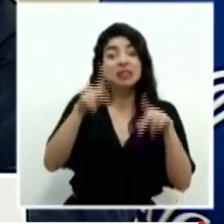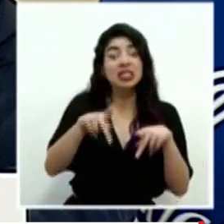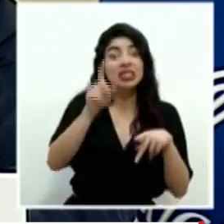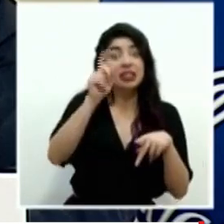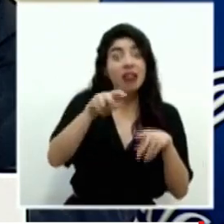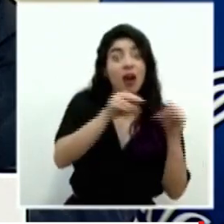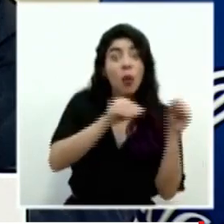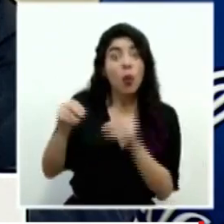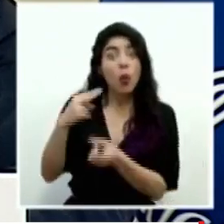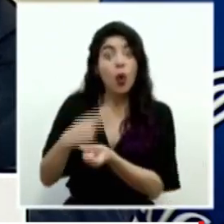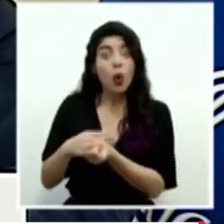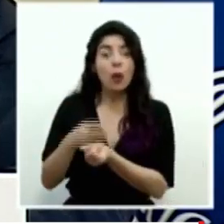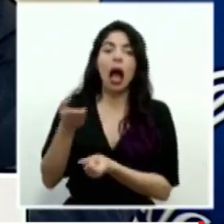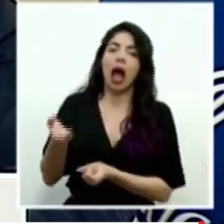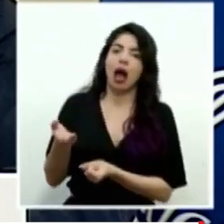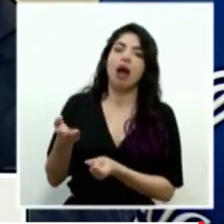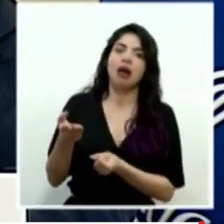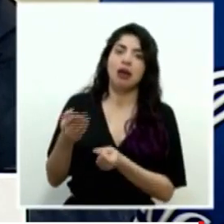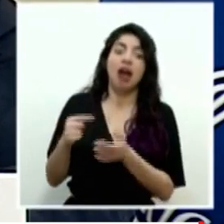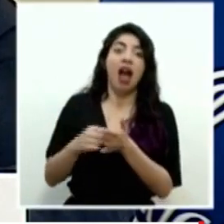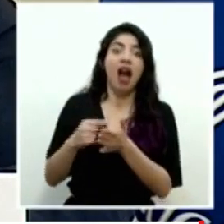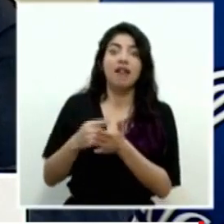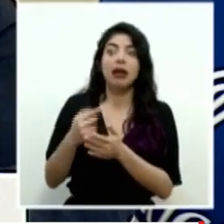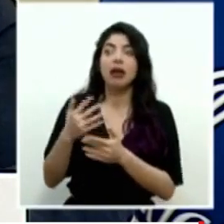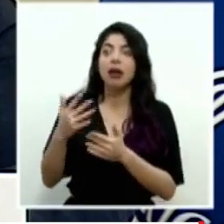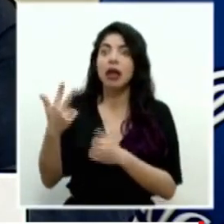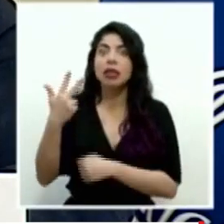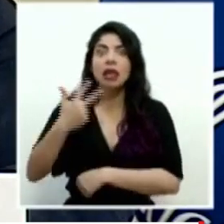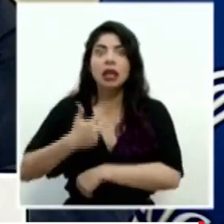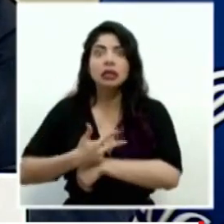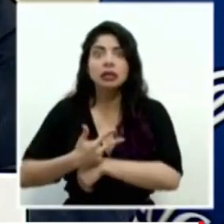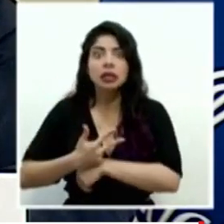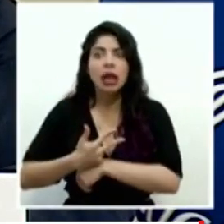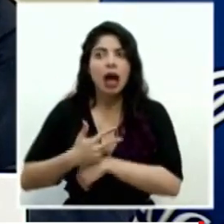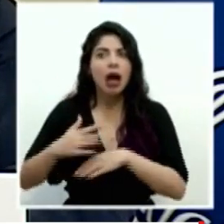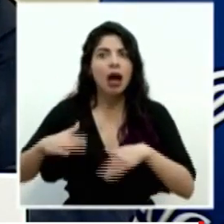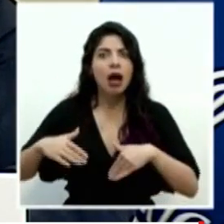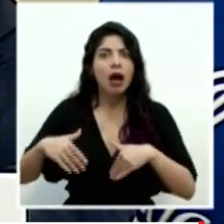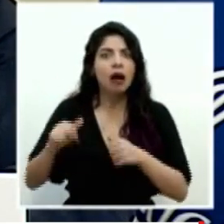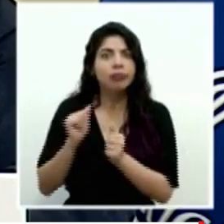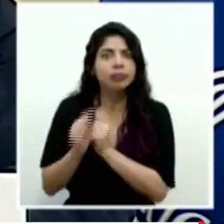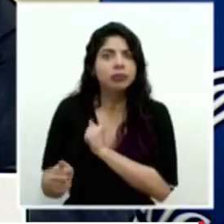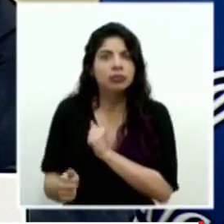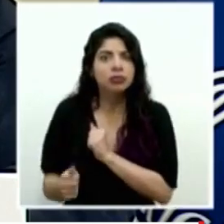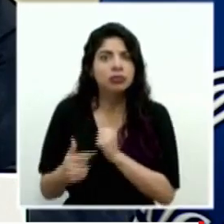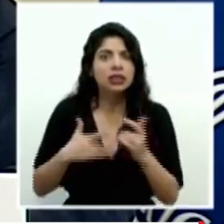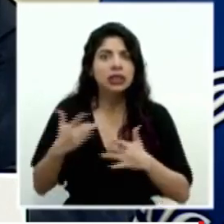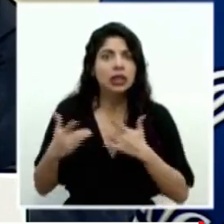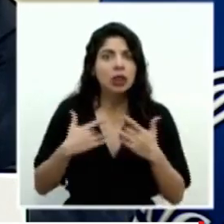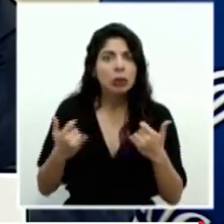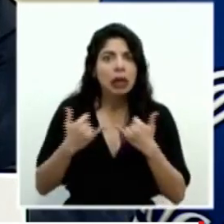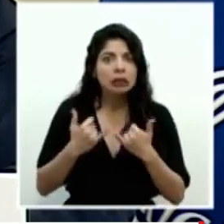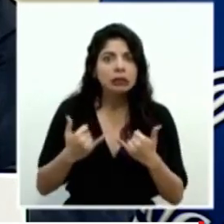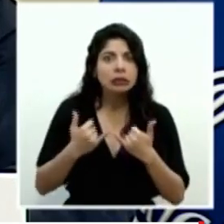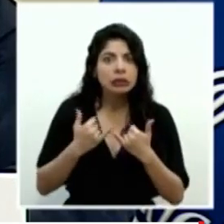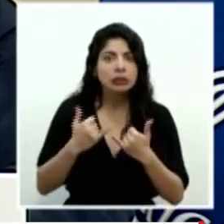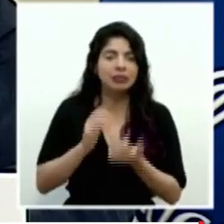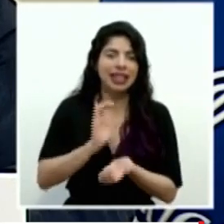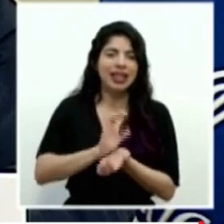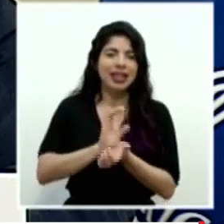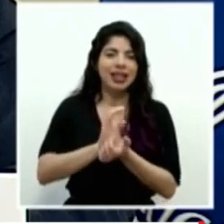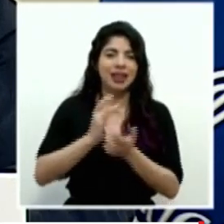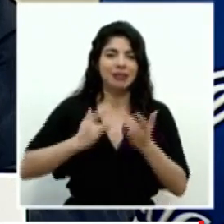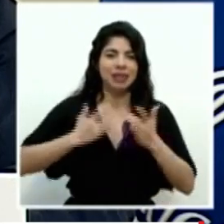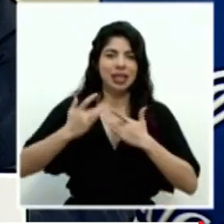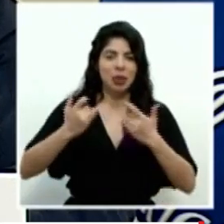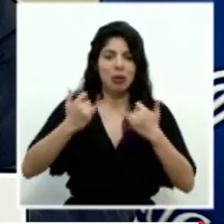hospitalizar. Pueden haber personas que en 3 días no cumplen ese periodo mínimo para poder superar los síntomas, el cuadro clínico,